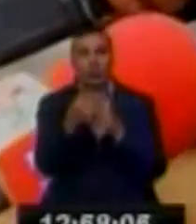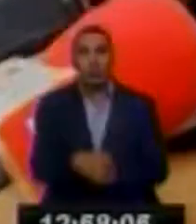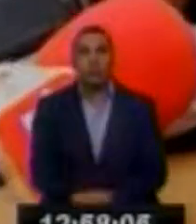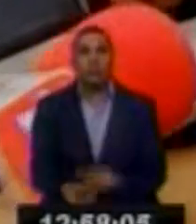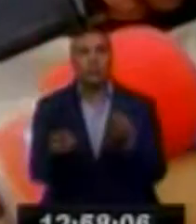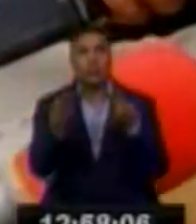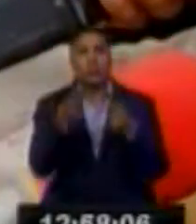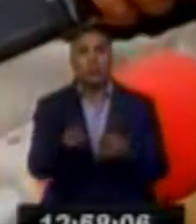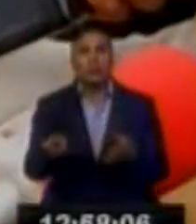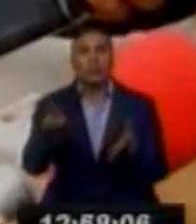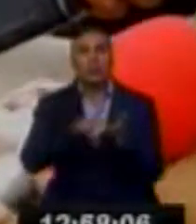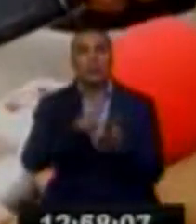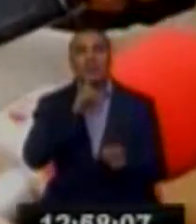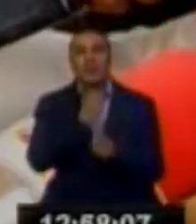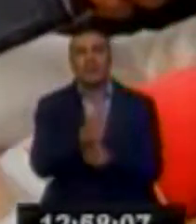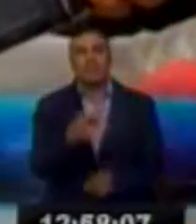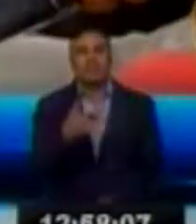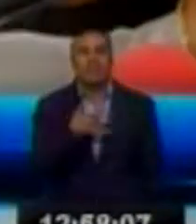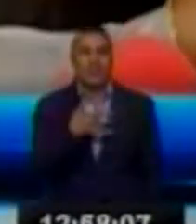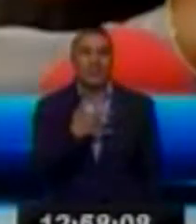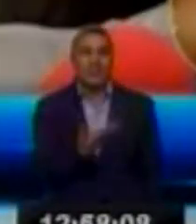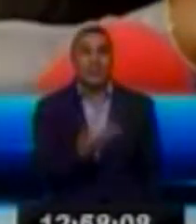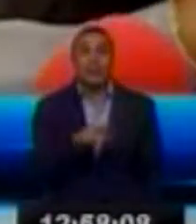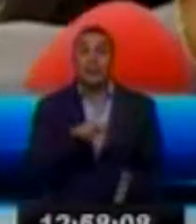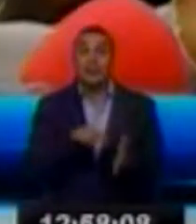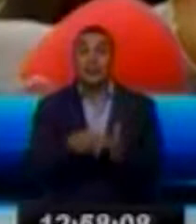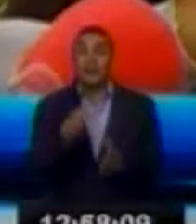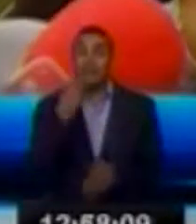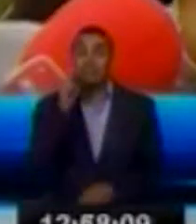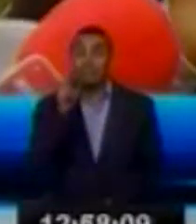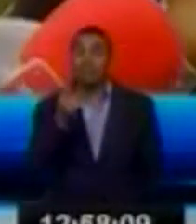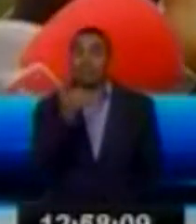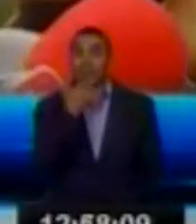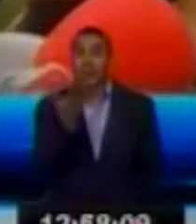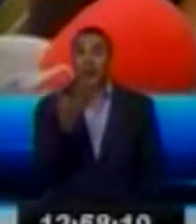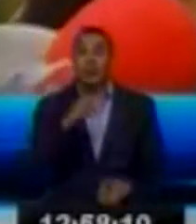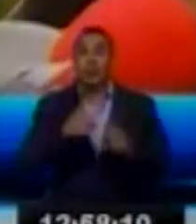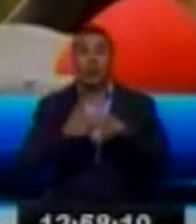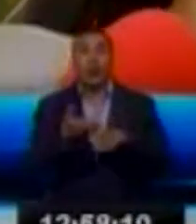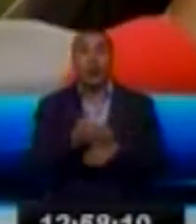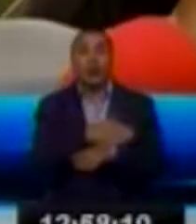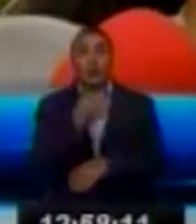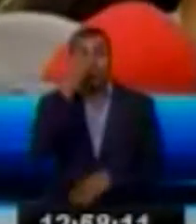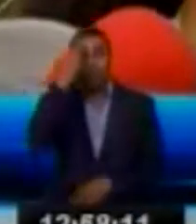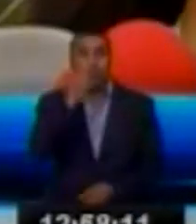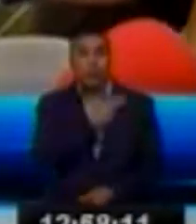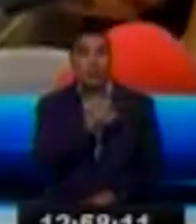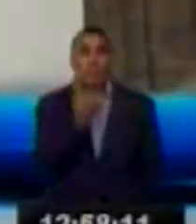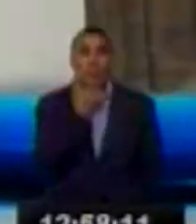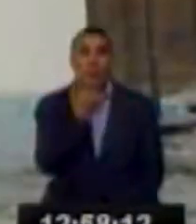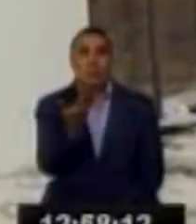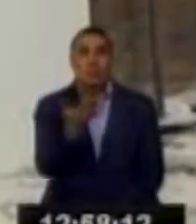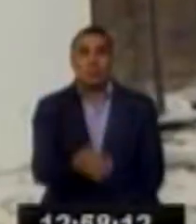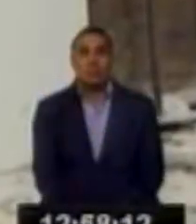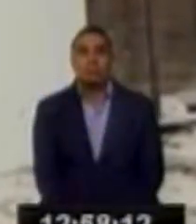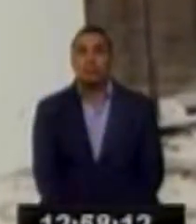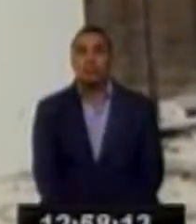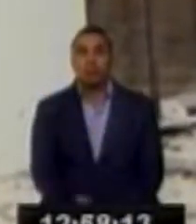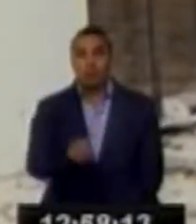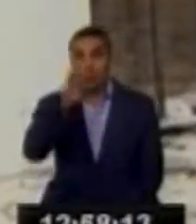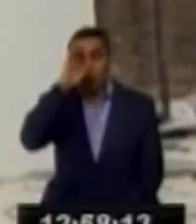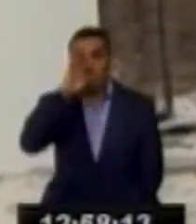insisto, es penoso, esto se refleja justamente en los problemas que ha habido en la educación aquí en esta universidad. Fuentes